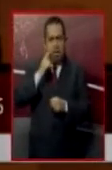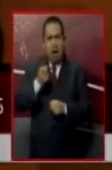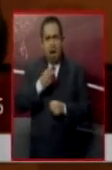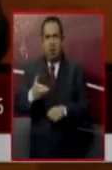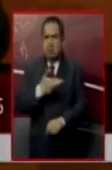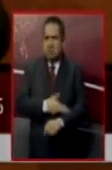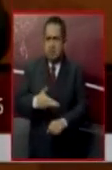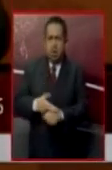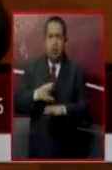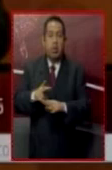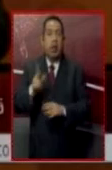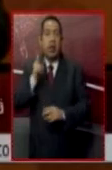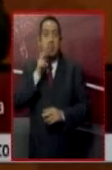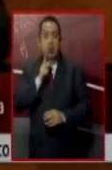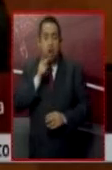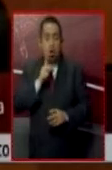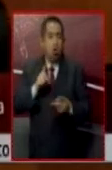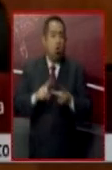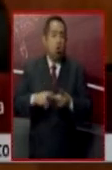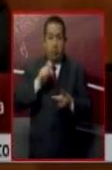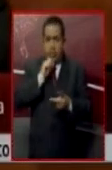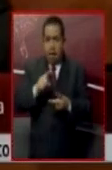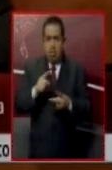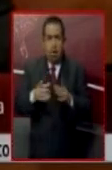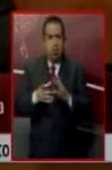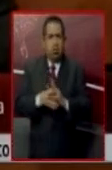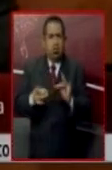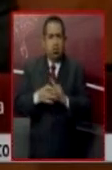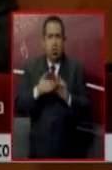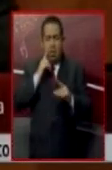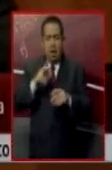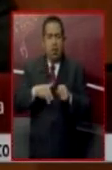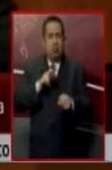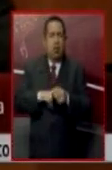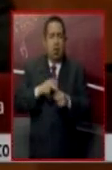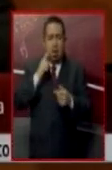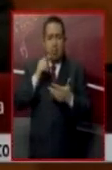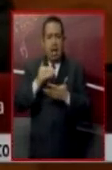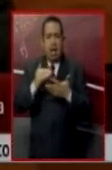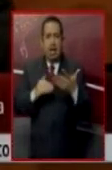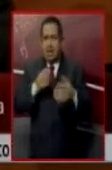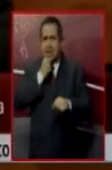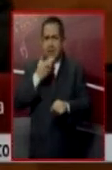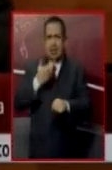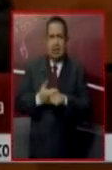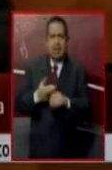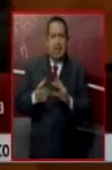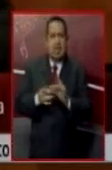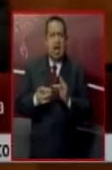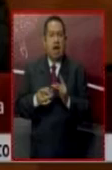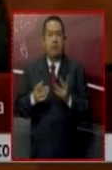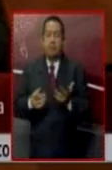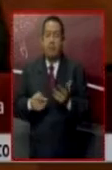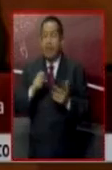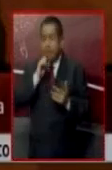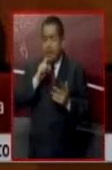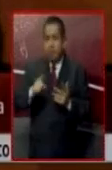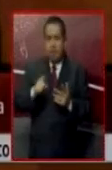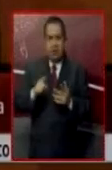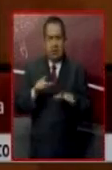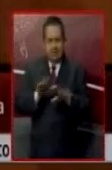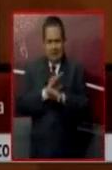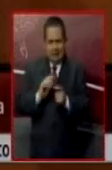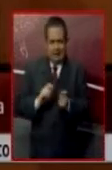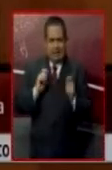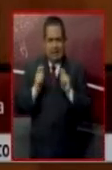y refinación de petróleo y procesamiento de gas natural que otorga la Secretaría de Energía, así como la reestructuración